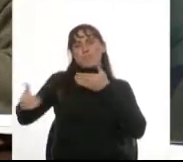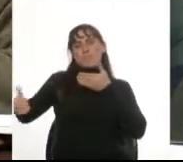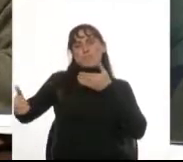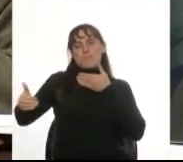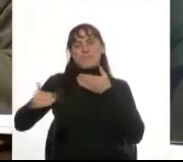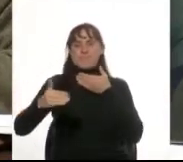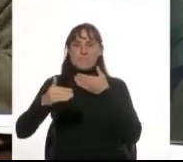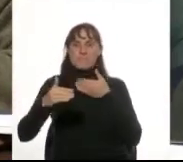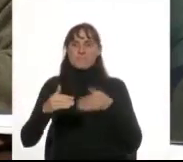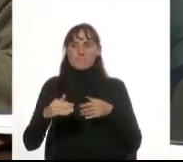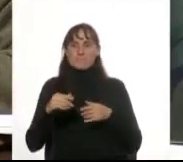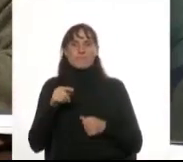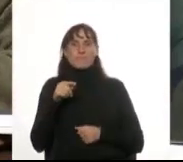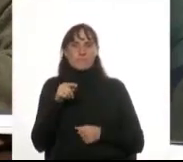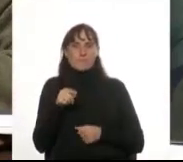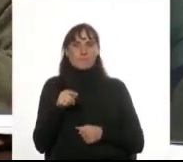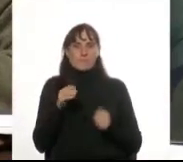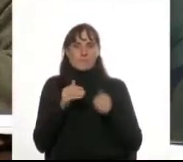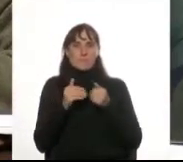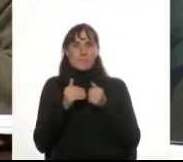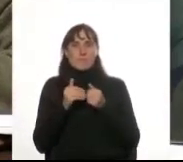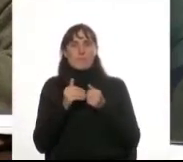humanidad.